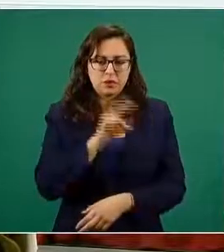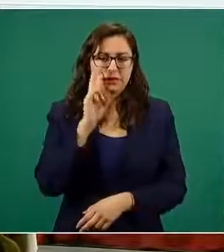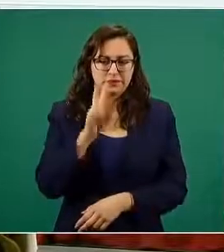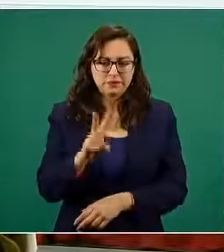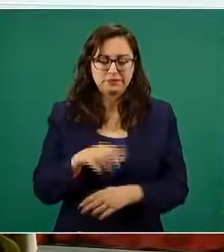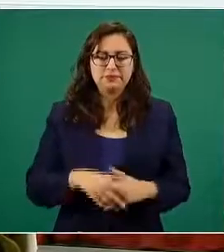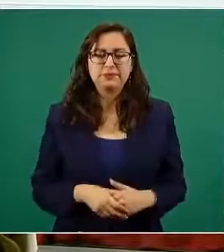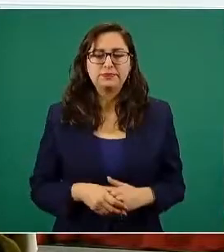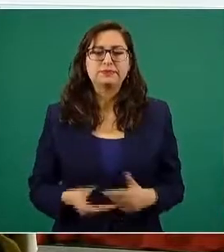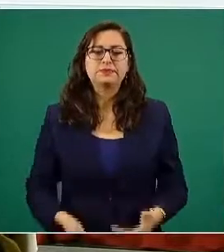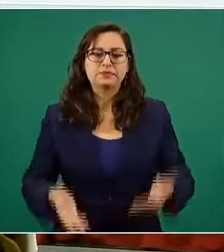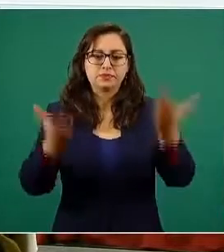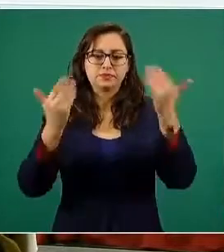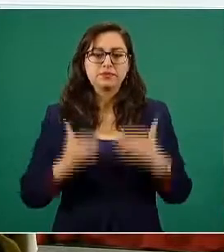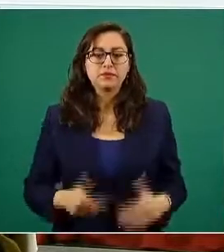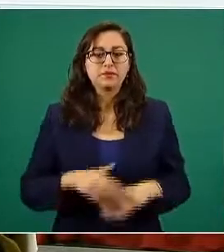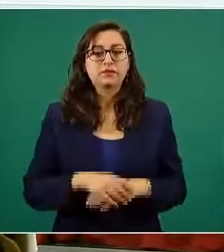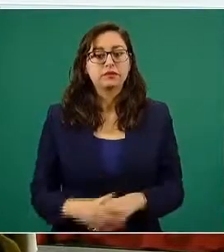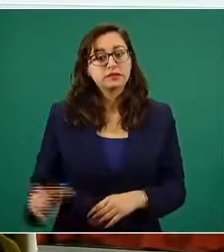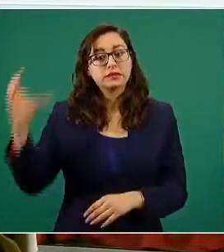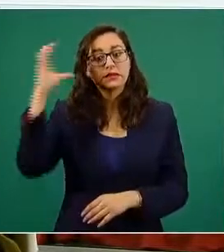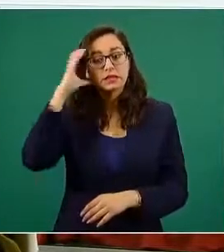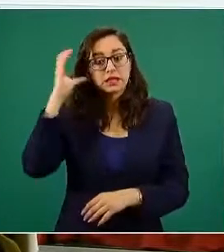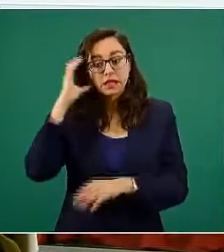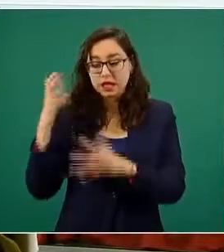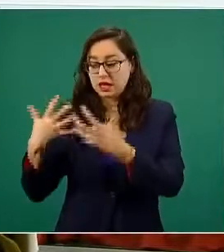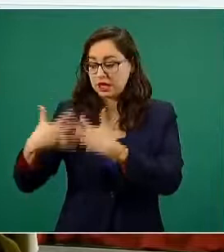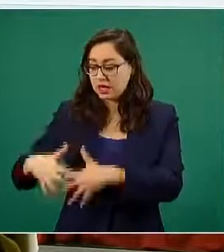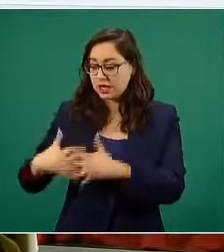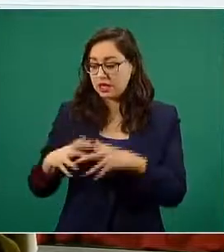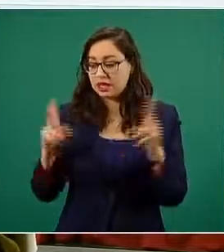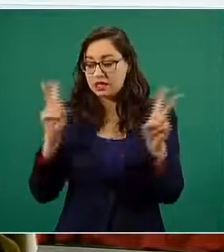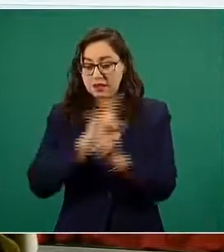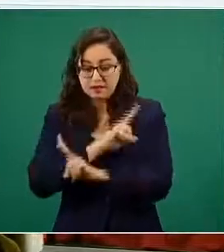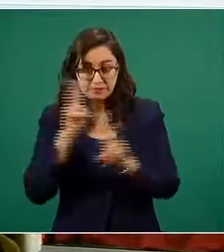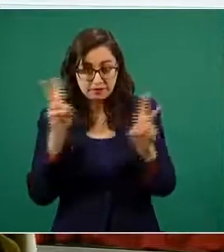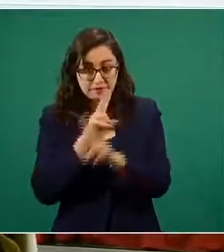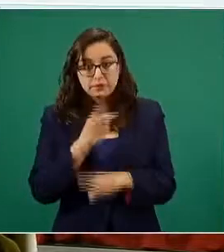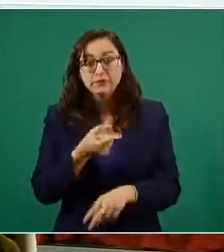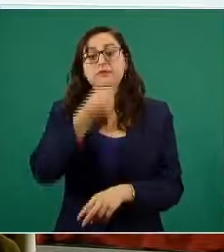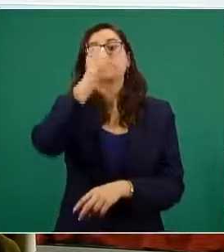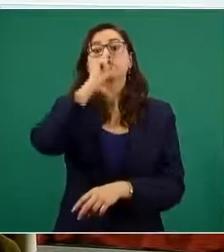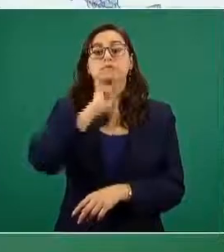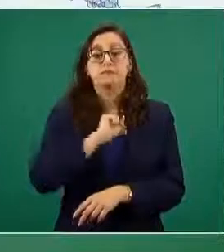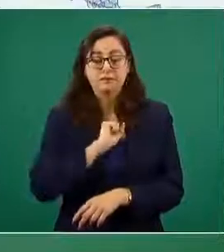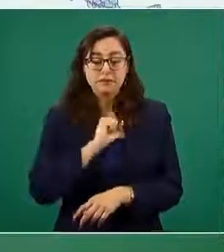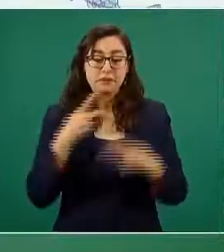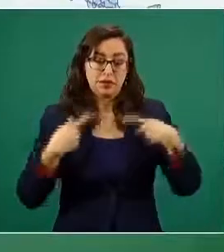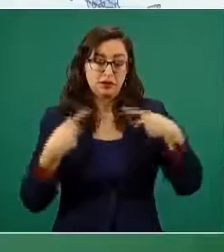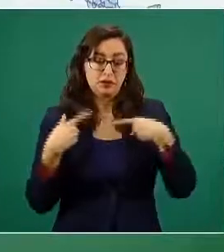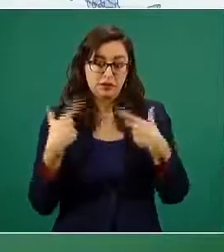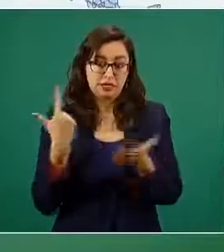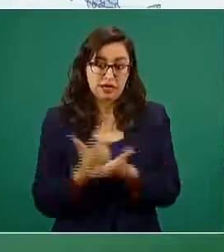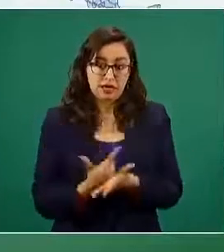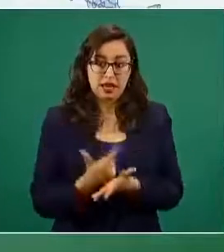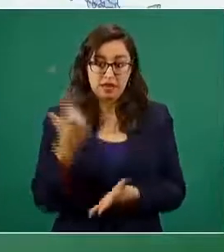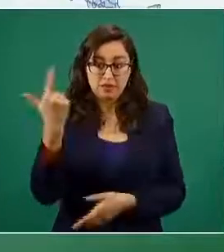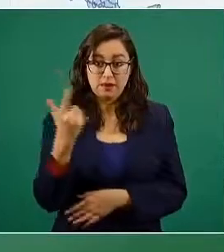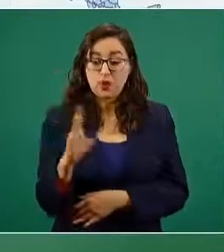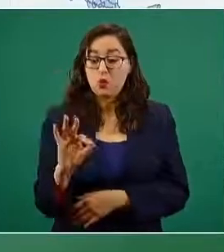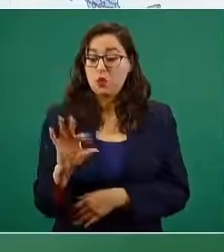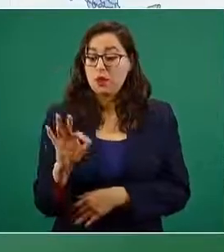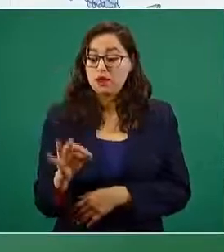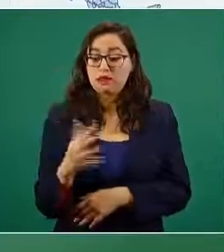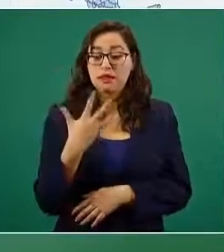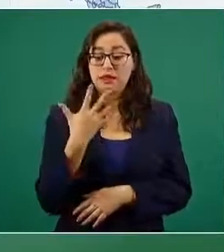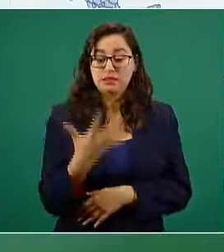siguiente. Y para camas con ventilador, que son aquellas para personas críticamente enfermas, 45% están en este